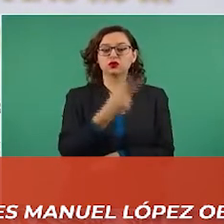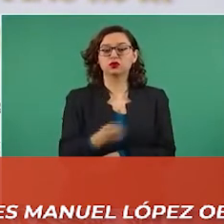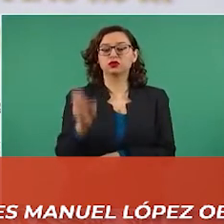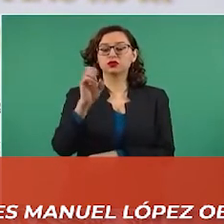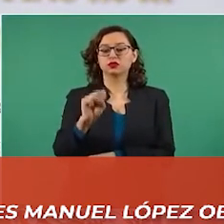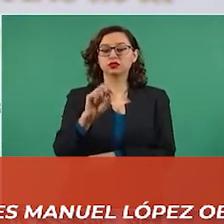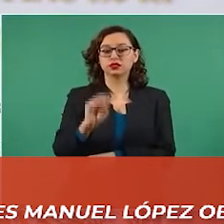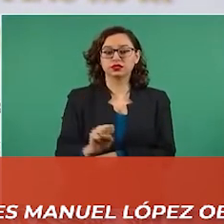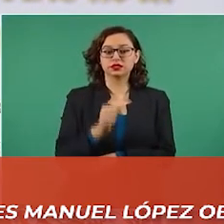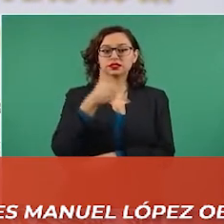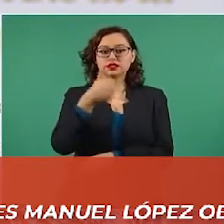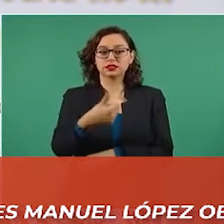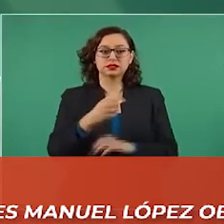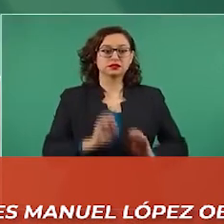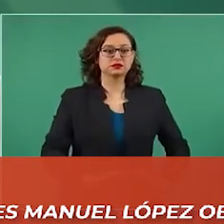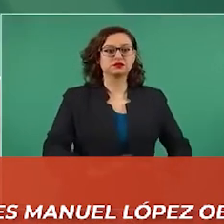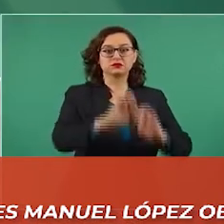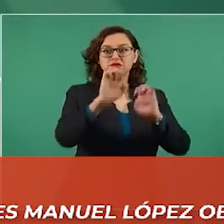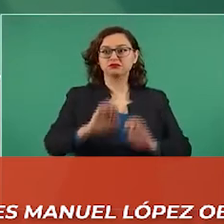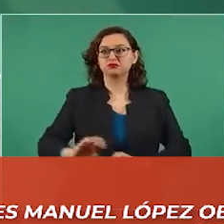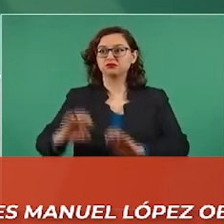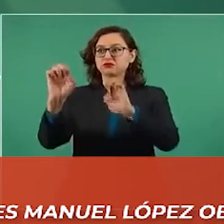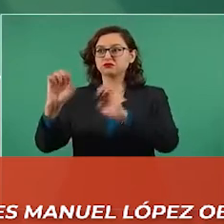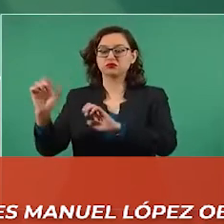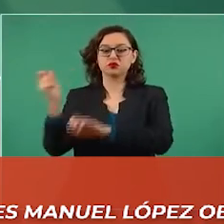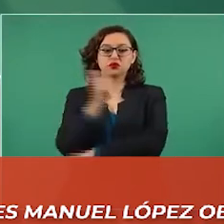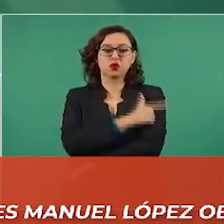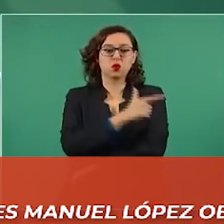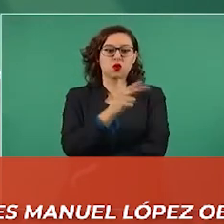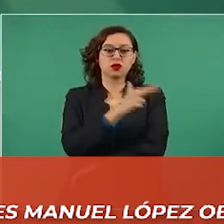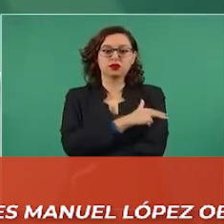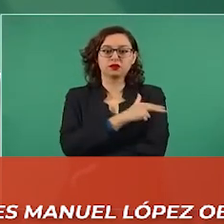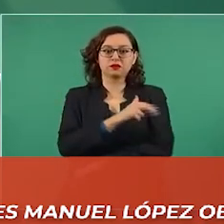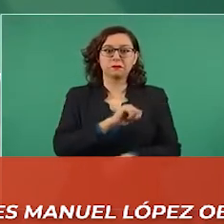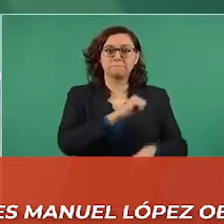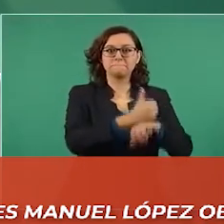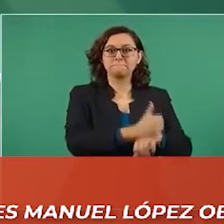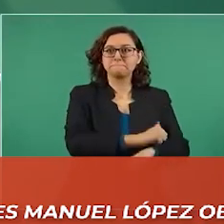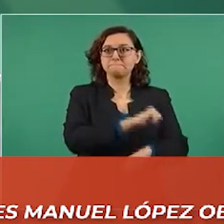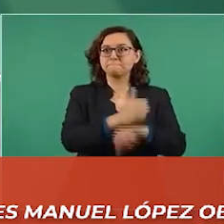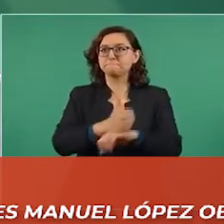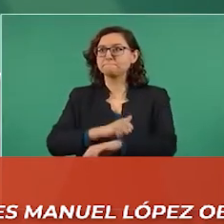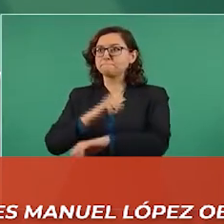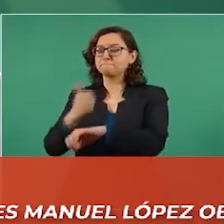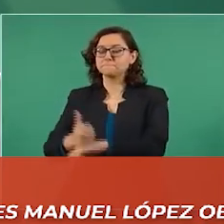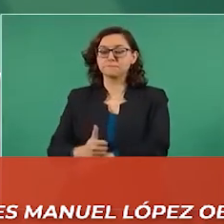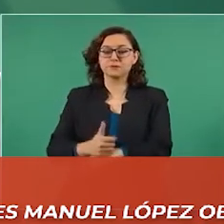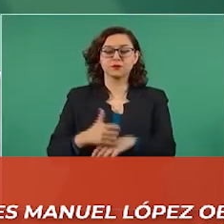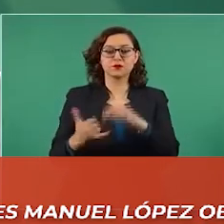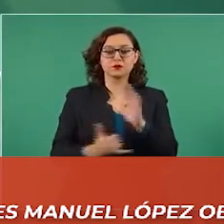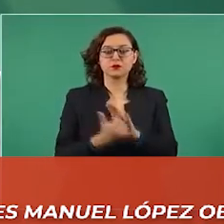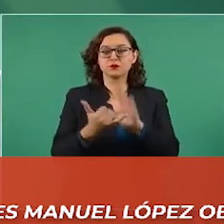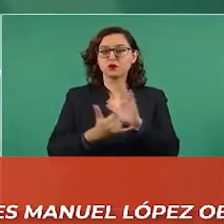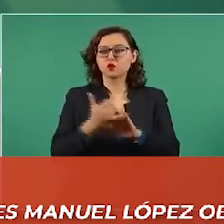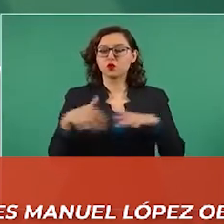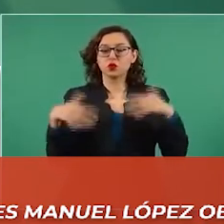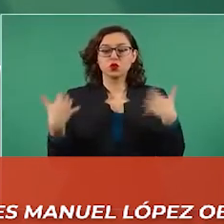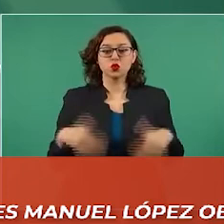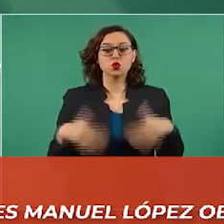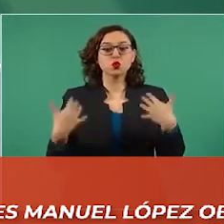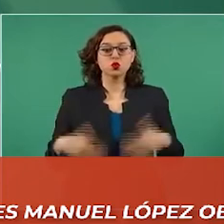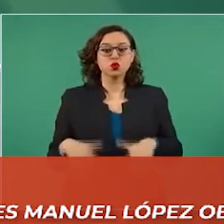la Guardia Nacional. Eso nunca se había logrado.